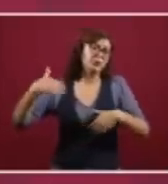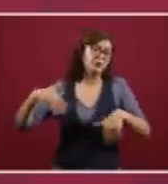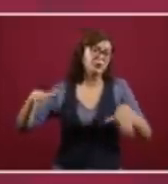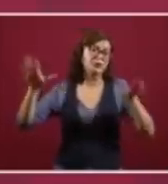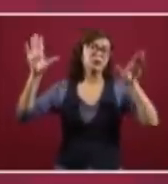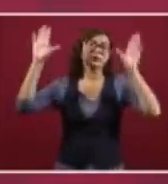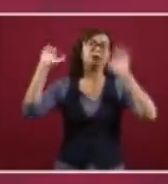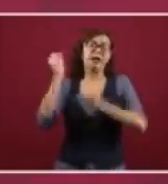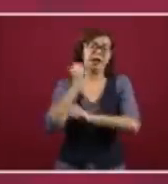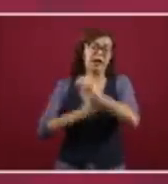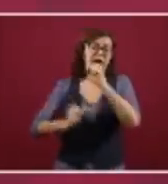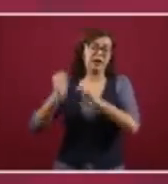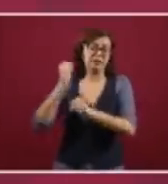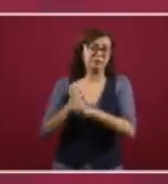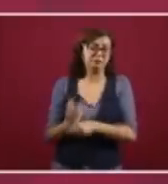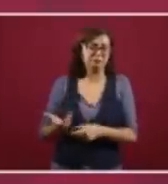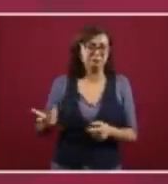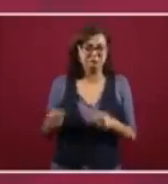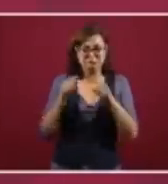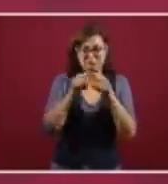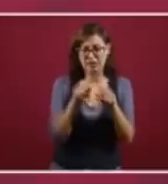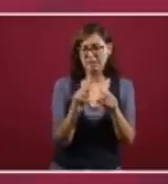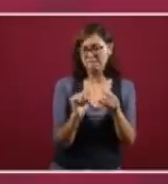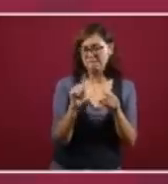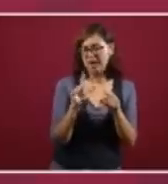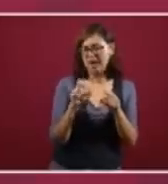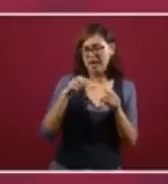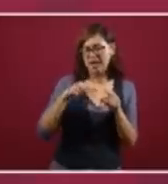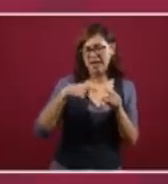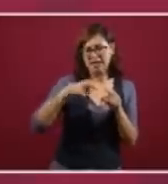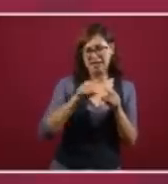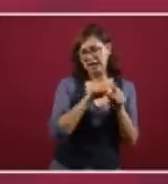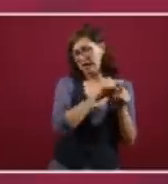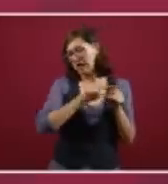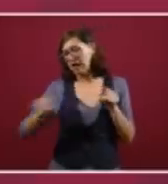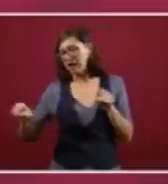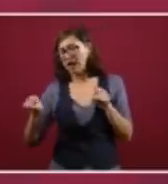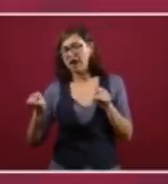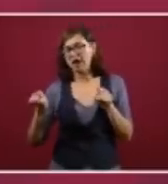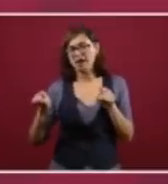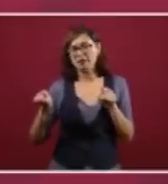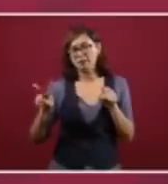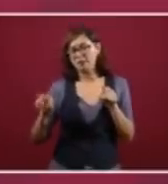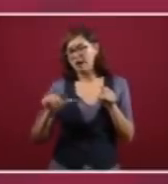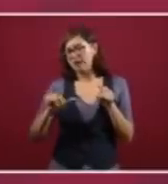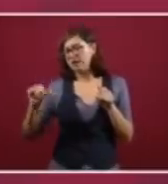desde Palenque hasta Valladolid. Es la vía